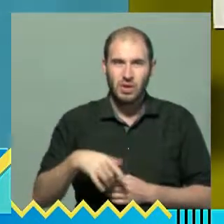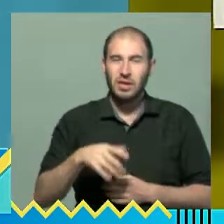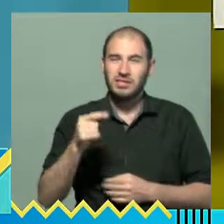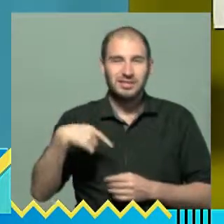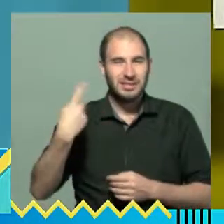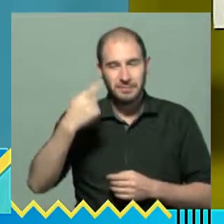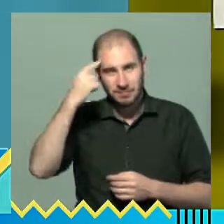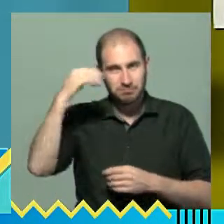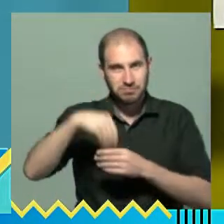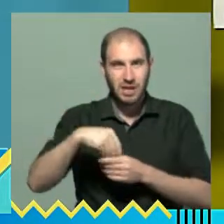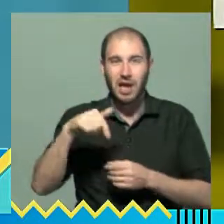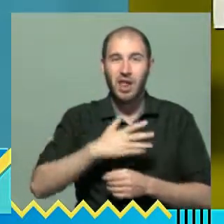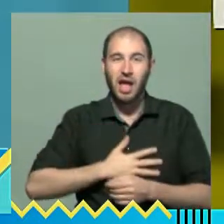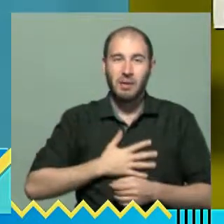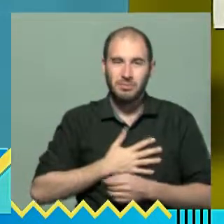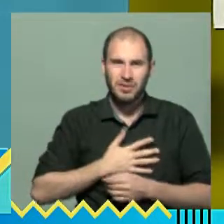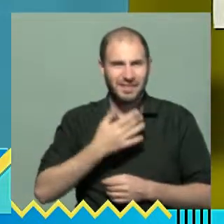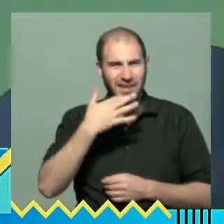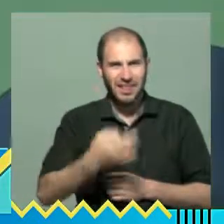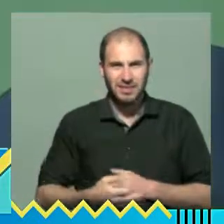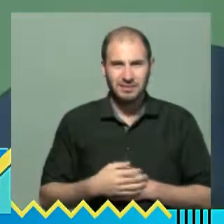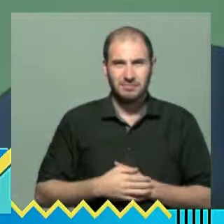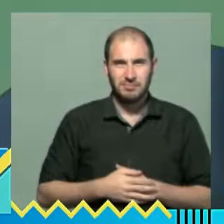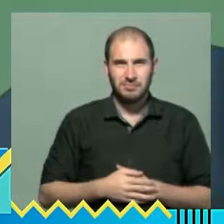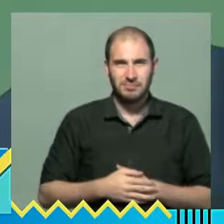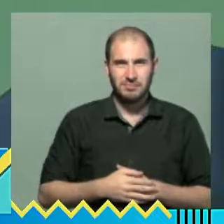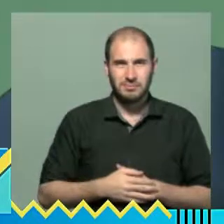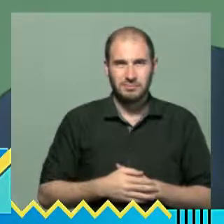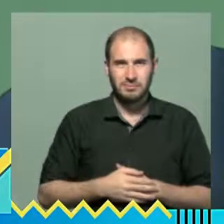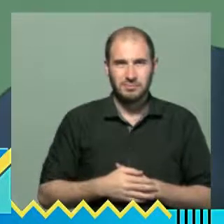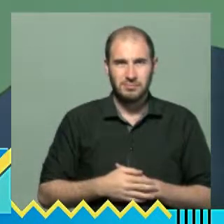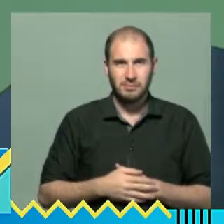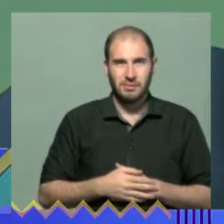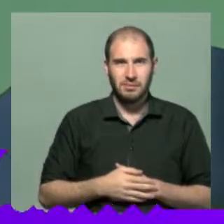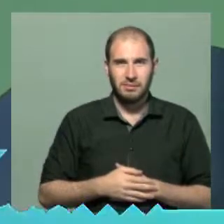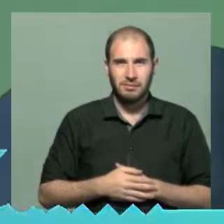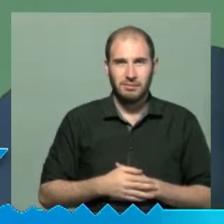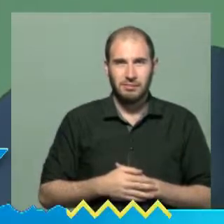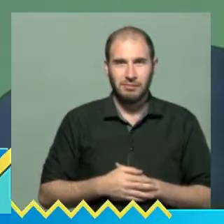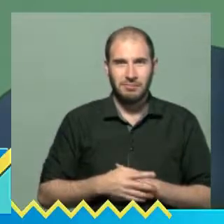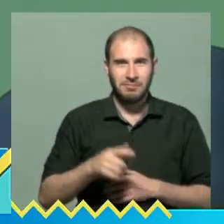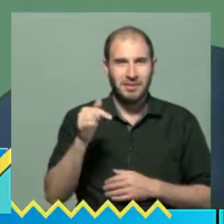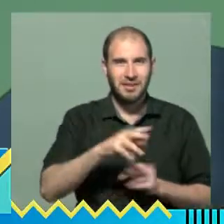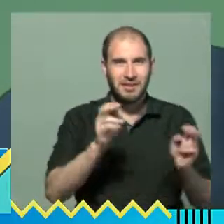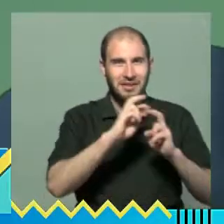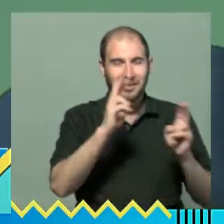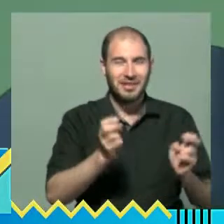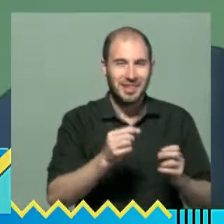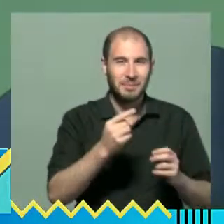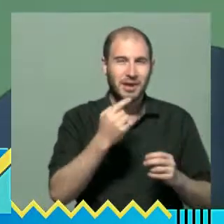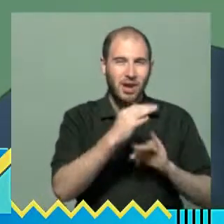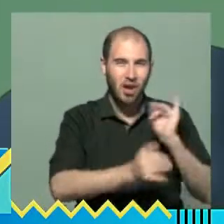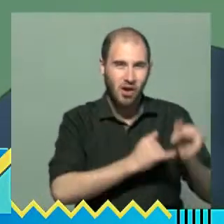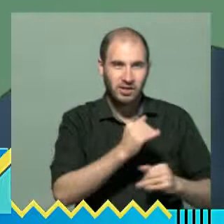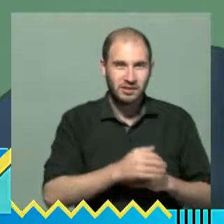la razón y nos gobiernan las emociones. ¿Es tan así? A ver, por lo menos fisiológicamente podríamos decir